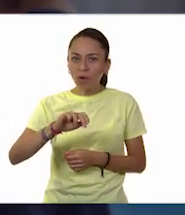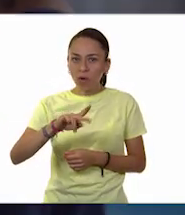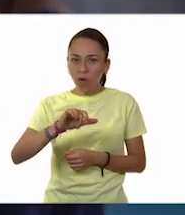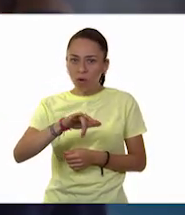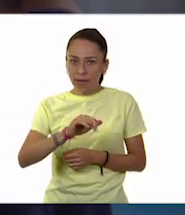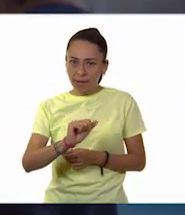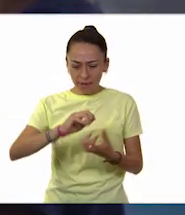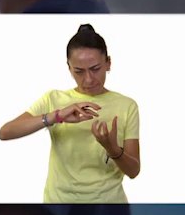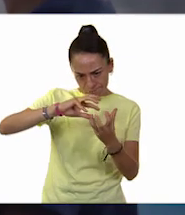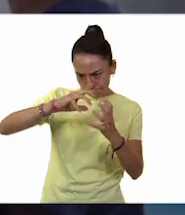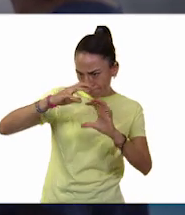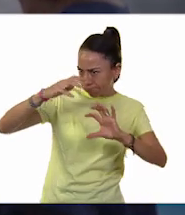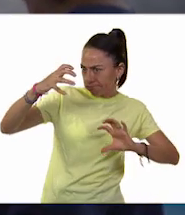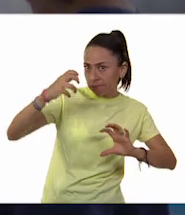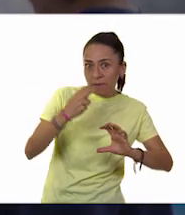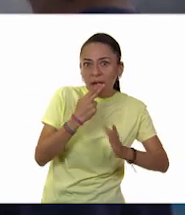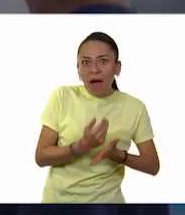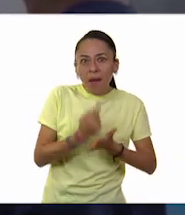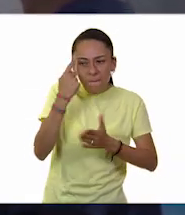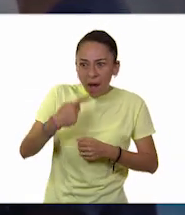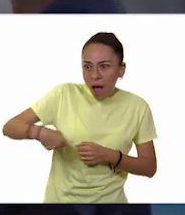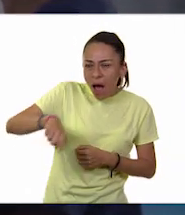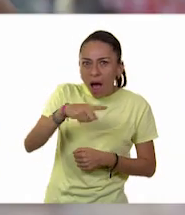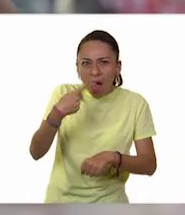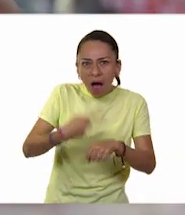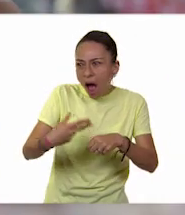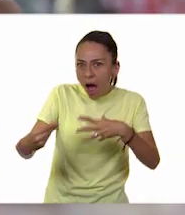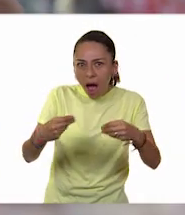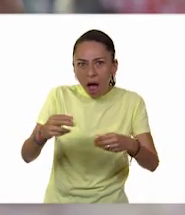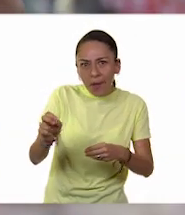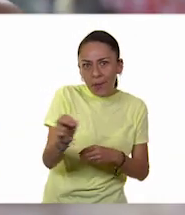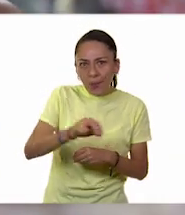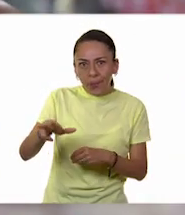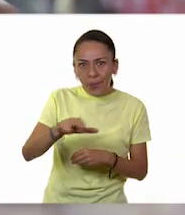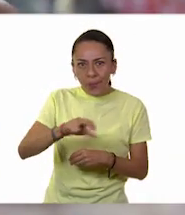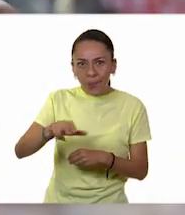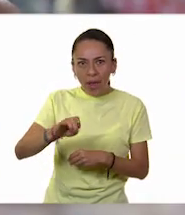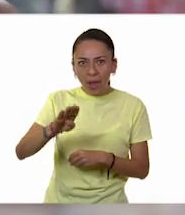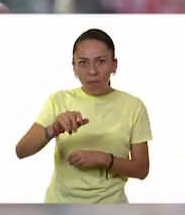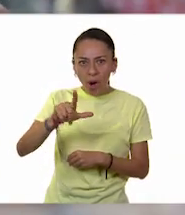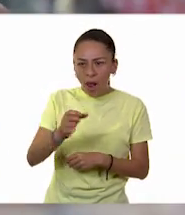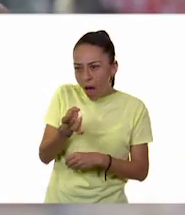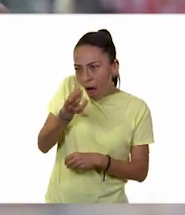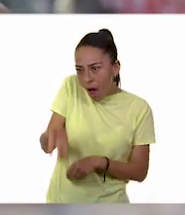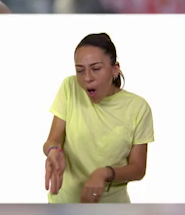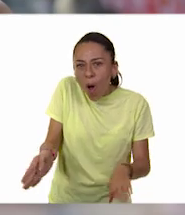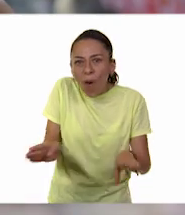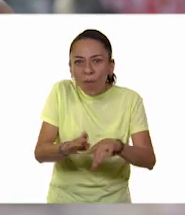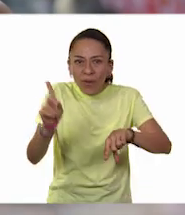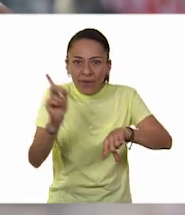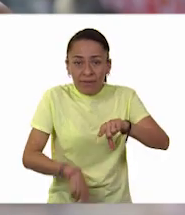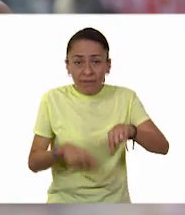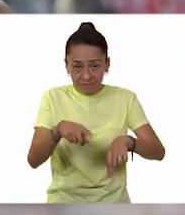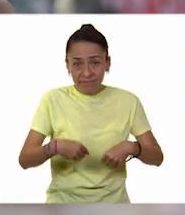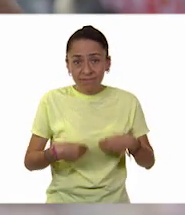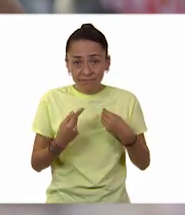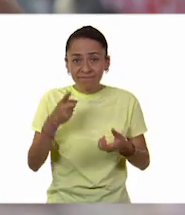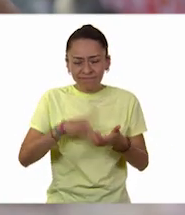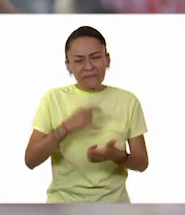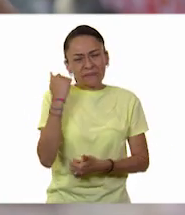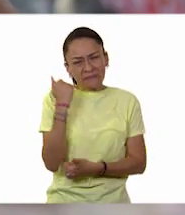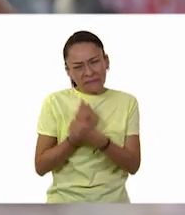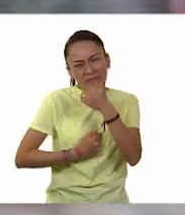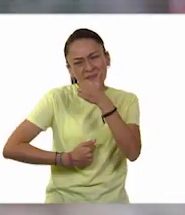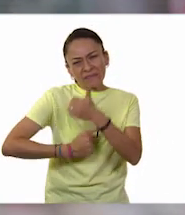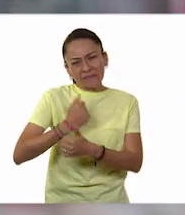virus, ayudando a acabar con una crisis de ébola. La vida te va a poner miles de retos. Está en ti seguir